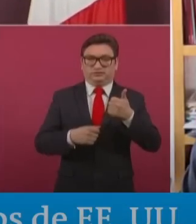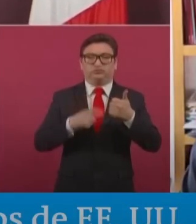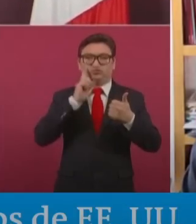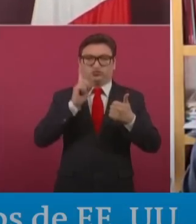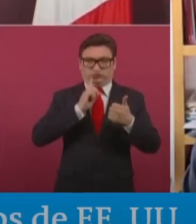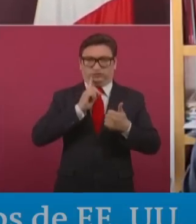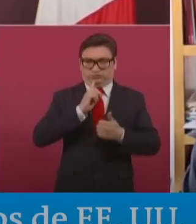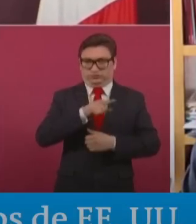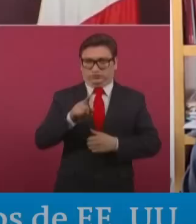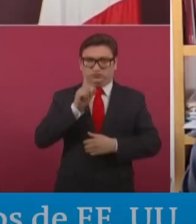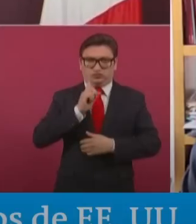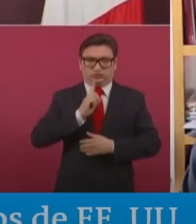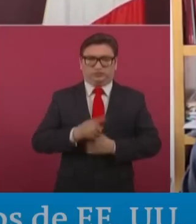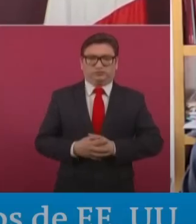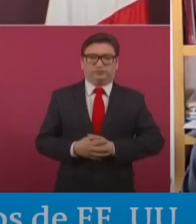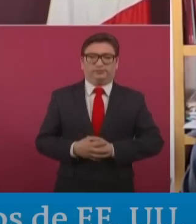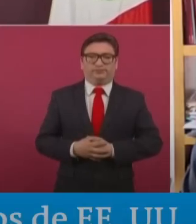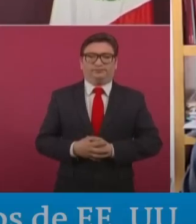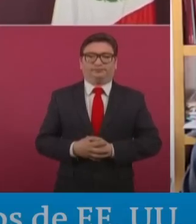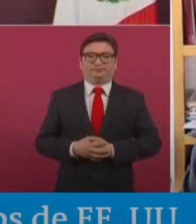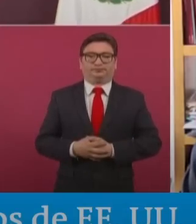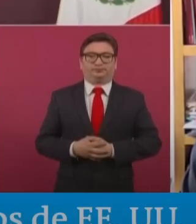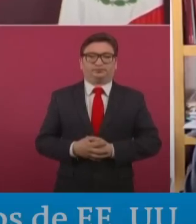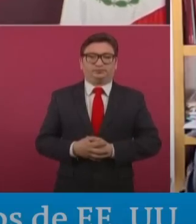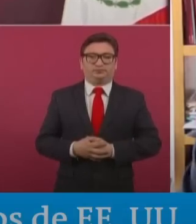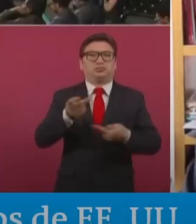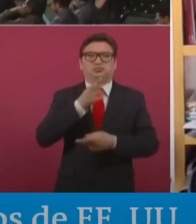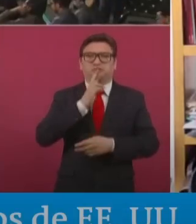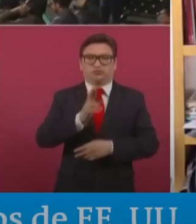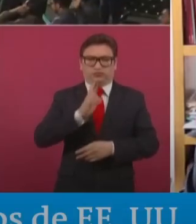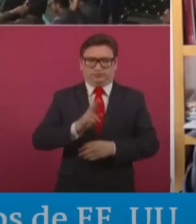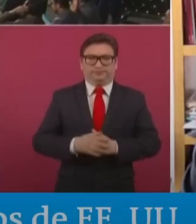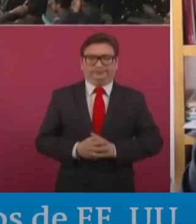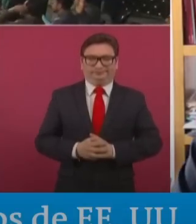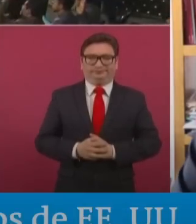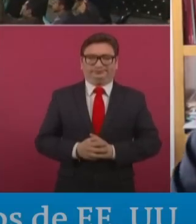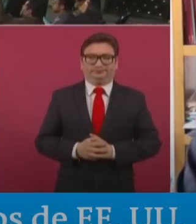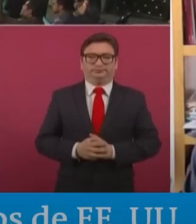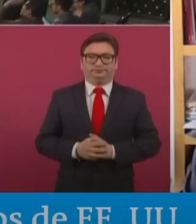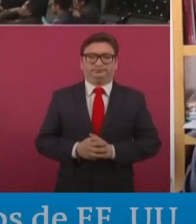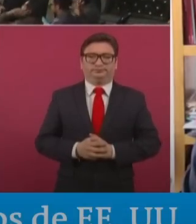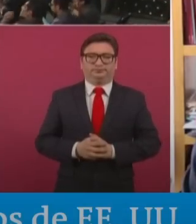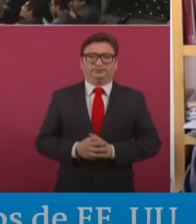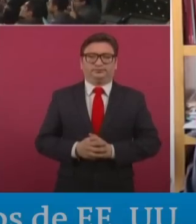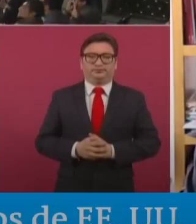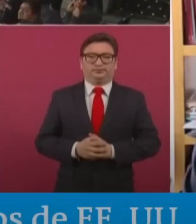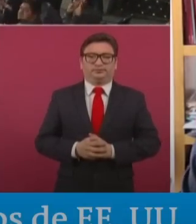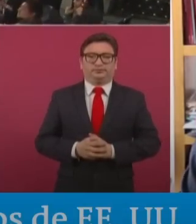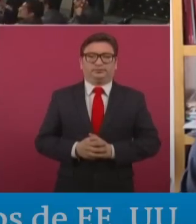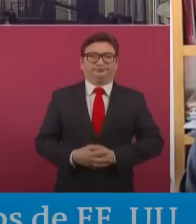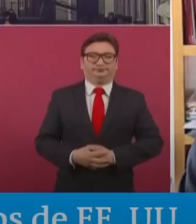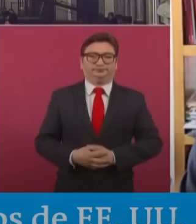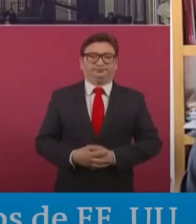está gastando mucho dinero en una estrategia enfocada en contención migratoria, en disuasión